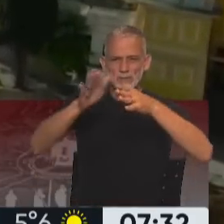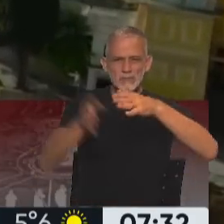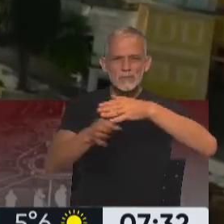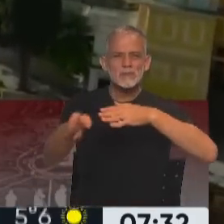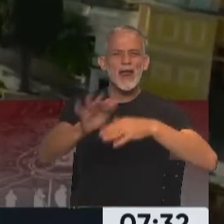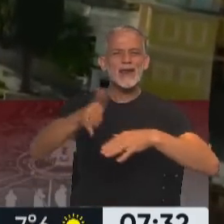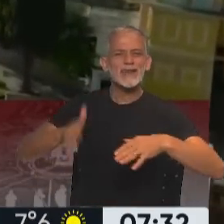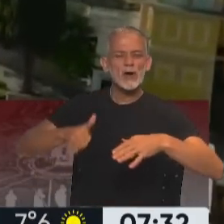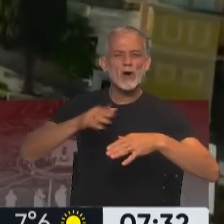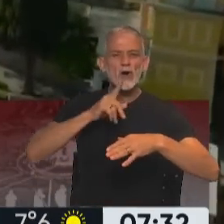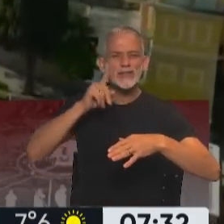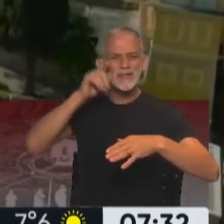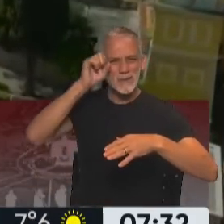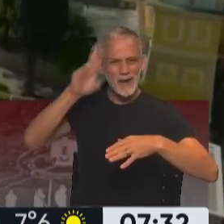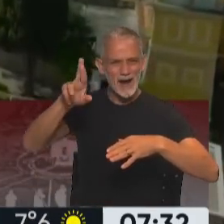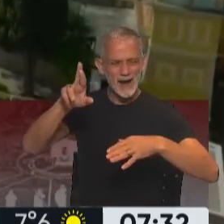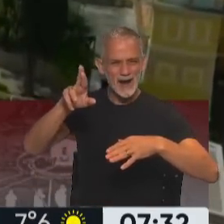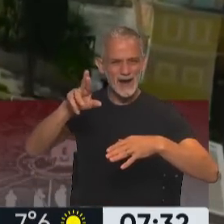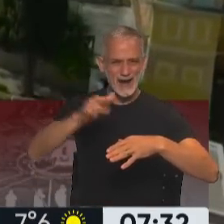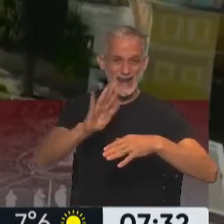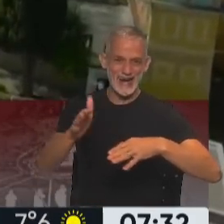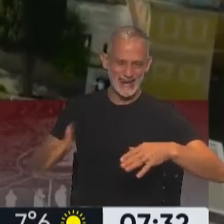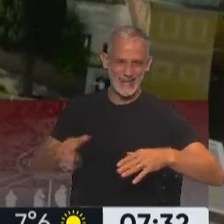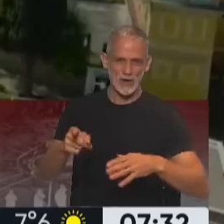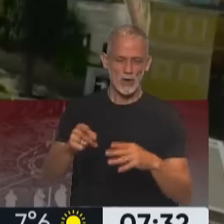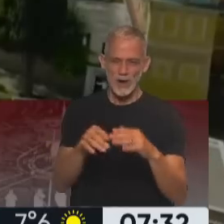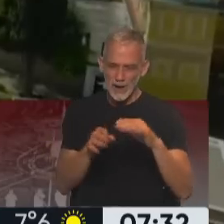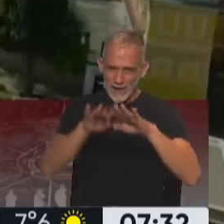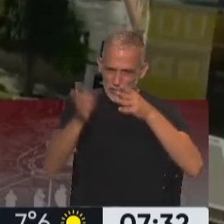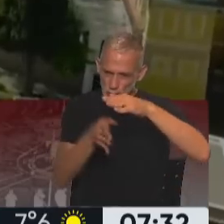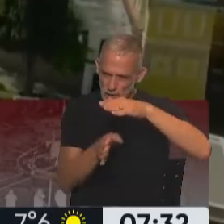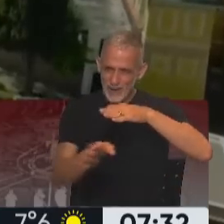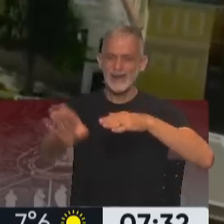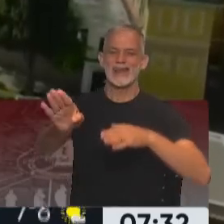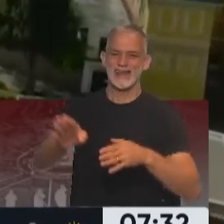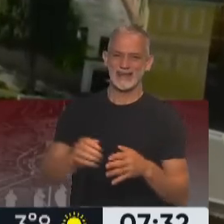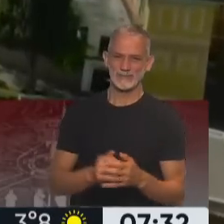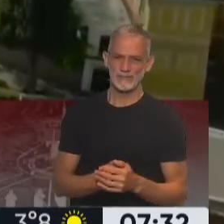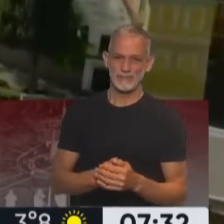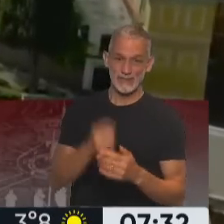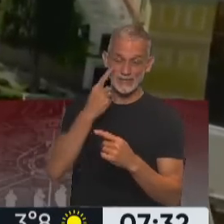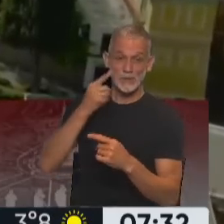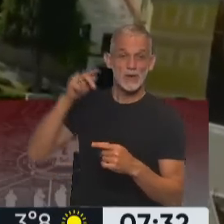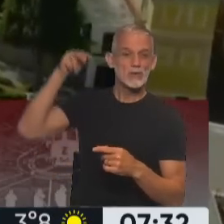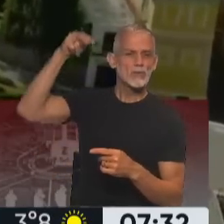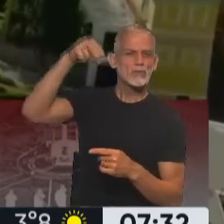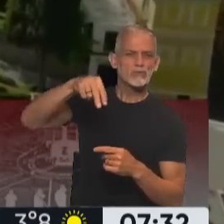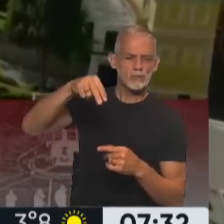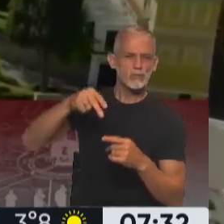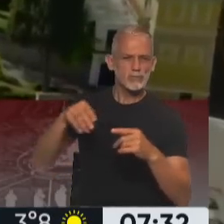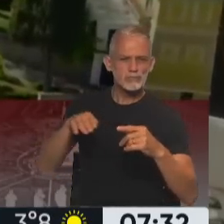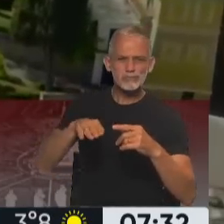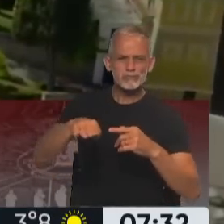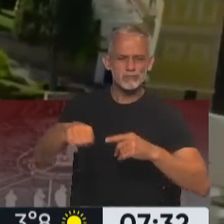Claro. Ahí en cerca el del río. El río Tíber. Claro. El famoso Tíber. Ahí está, mira, la imagen aérea muestra ese recorrido